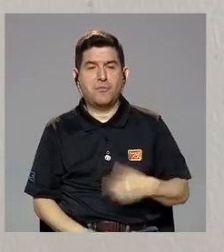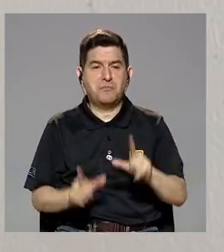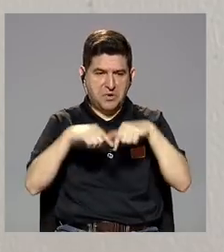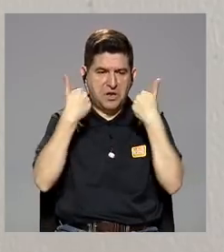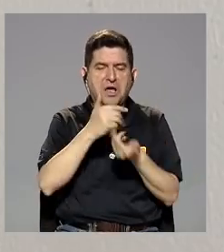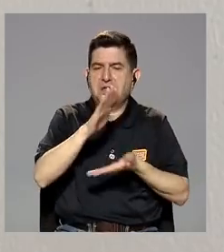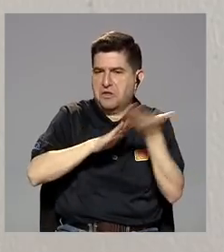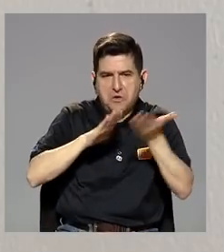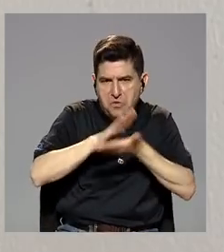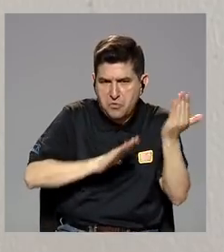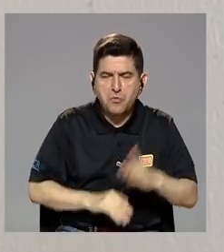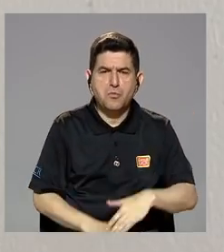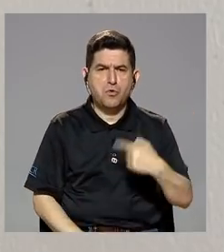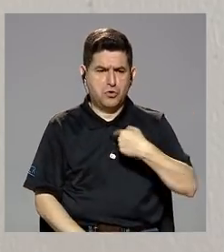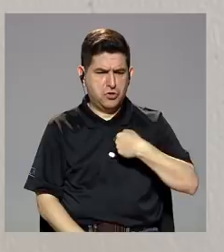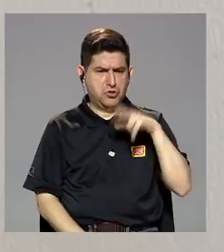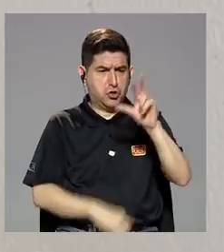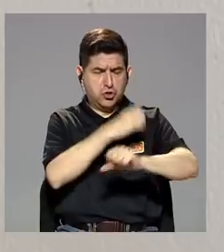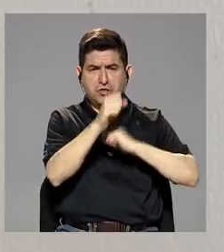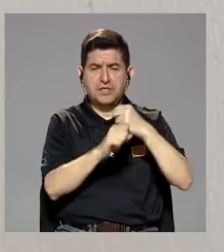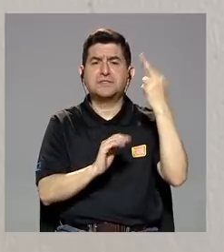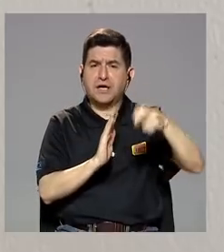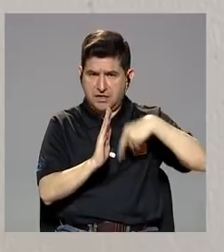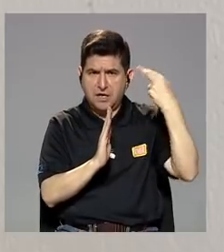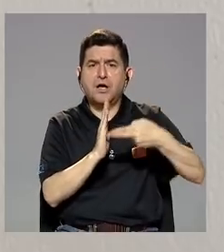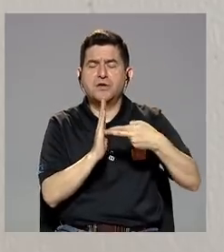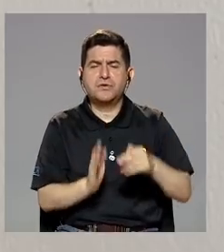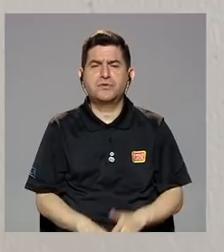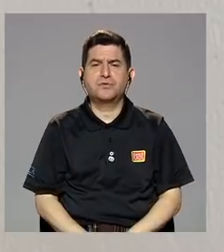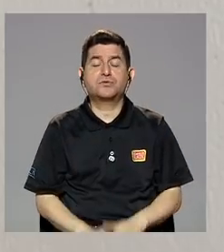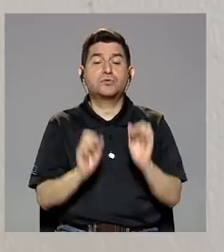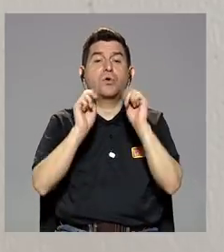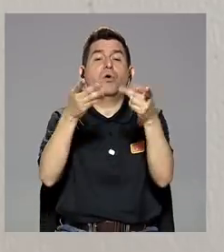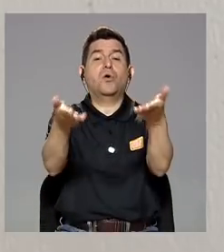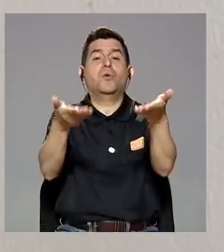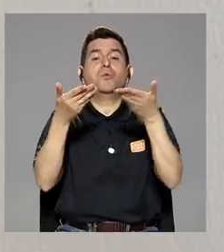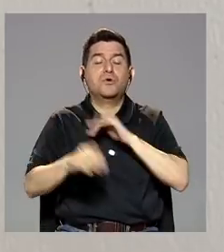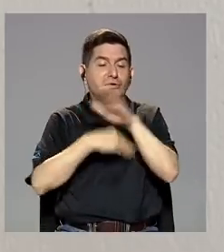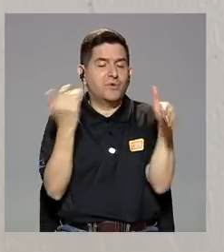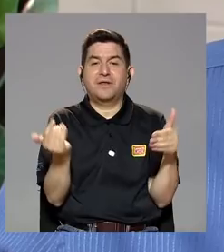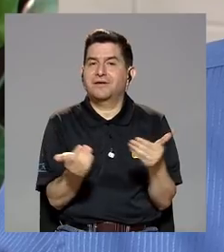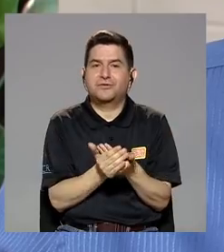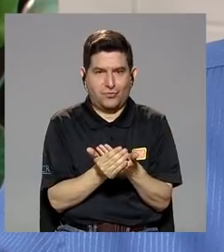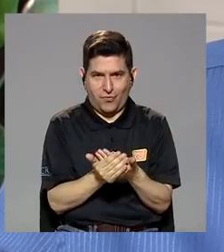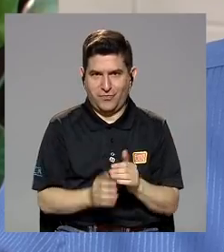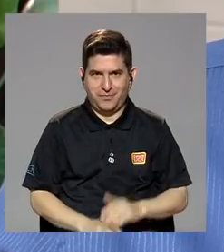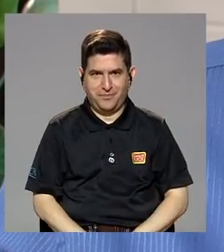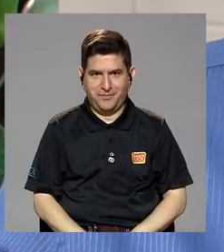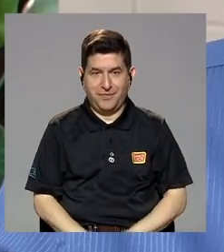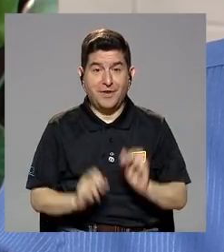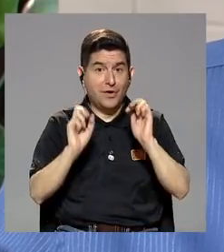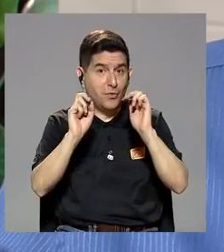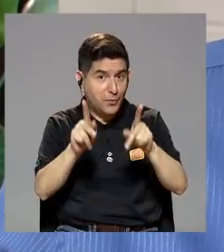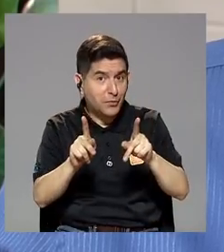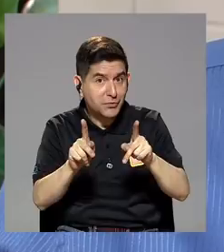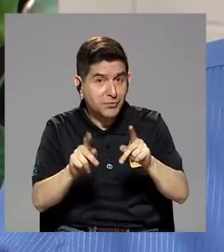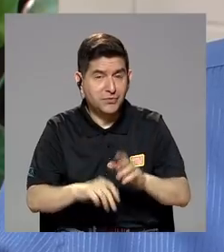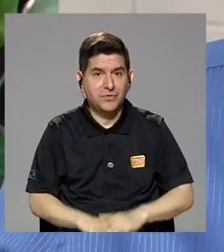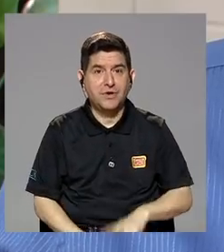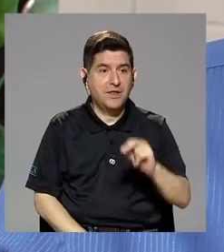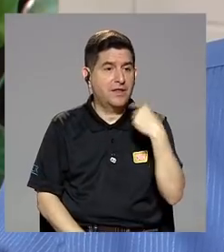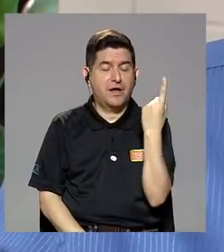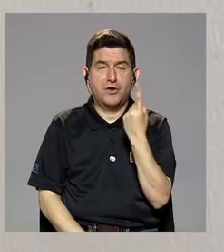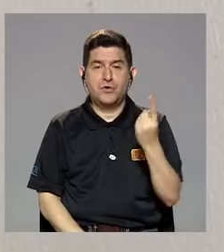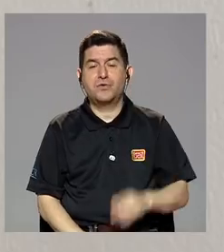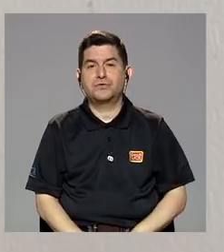y estuve tres años haciendo ese rol que me abrió las puertas de todos me abrió las puertas desde bueno